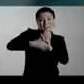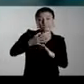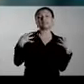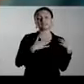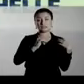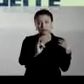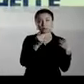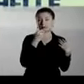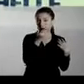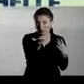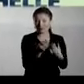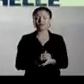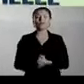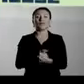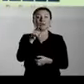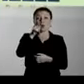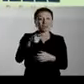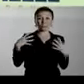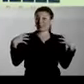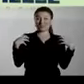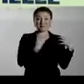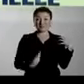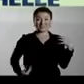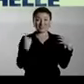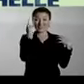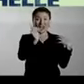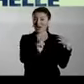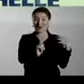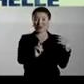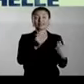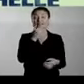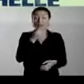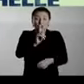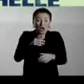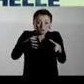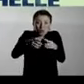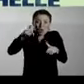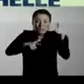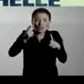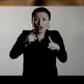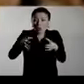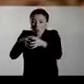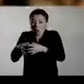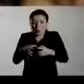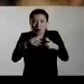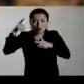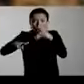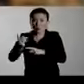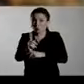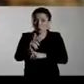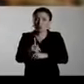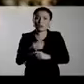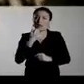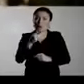pero también de usted. Porque esta no es una tarea de una presidenta sola, tampoco de un partido o de un grupo de partidos, ni lo